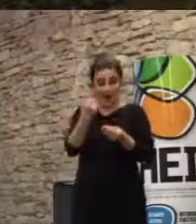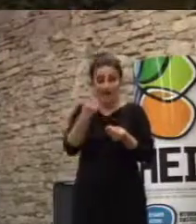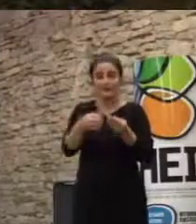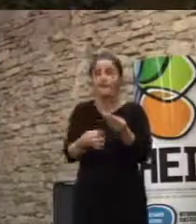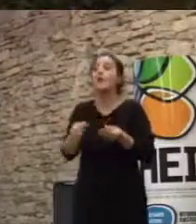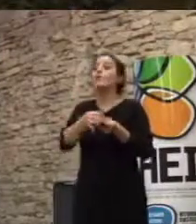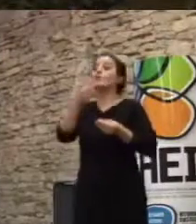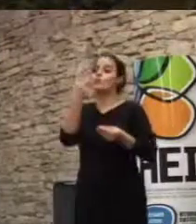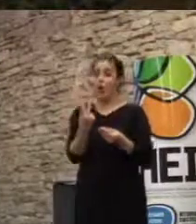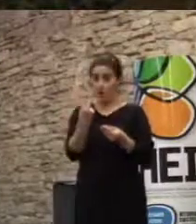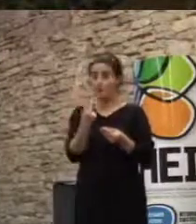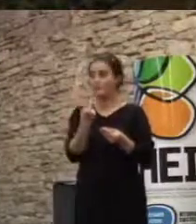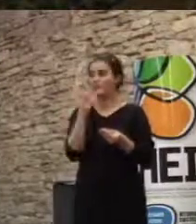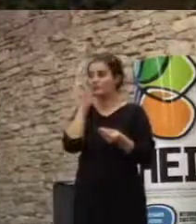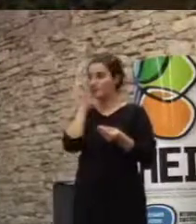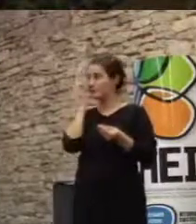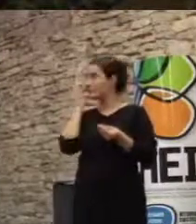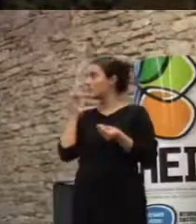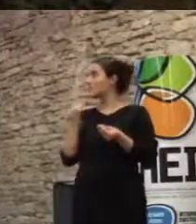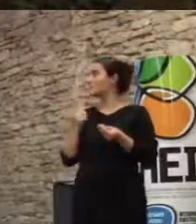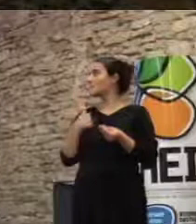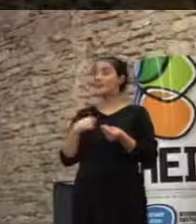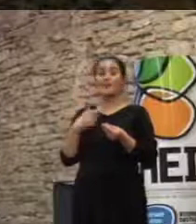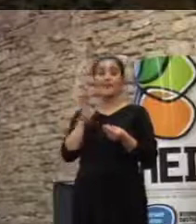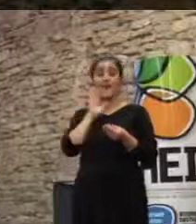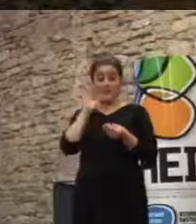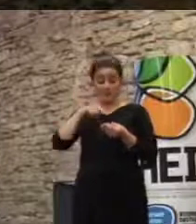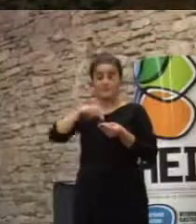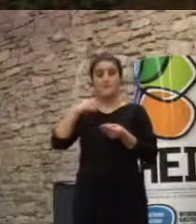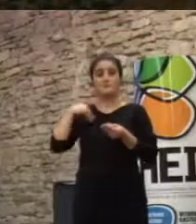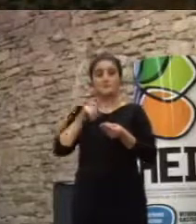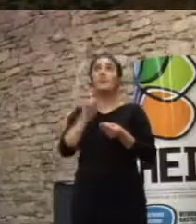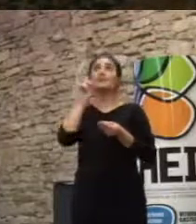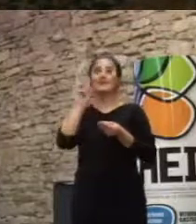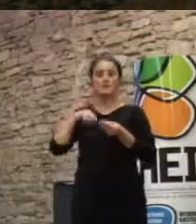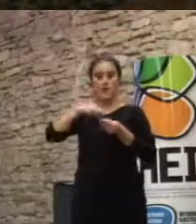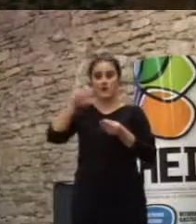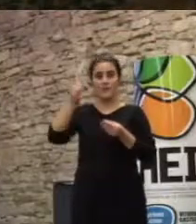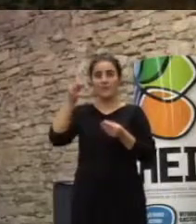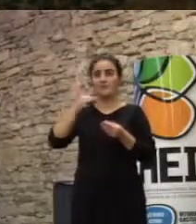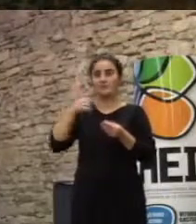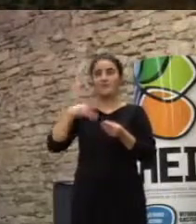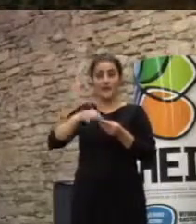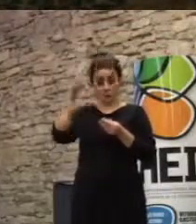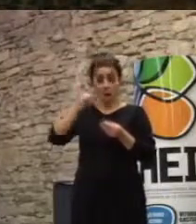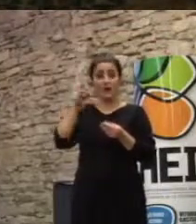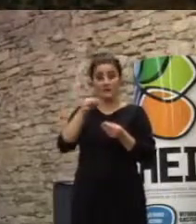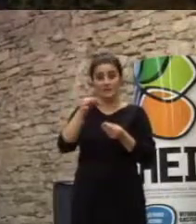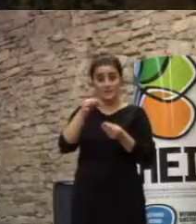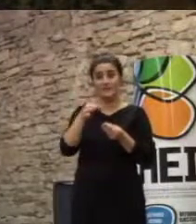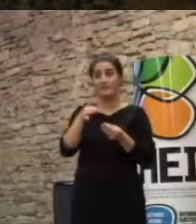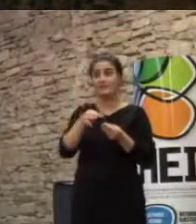subimos dos y la que hemos subido la última hora que se quedaba mirando al techo es ahora que estamos arriba a todas la coge este acuerdo